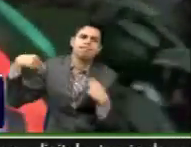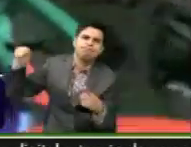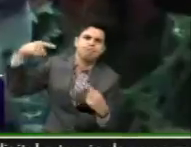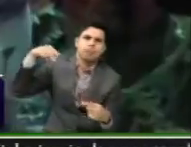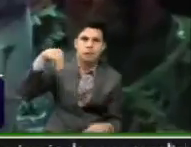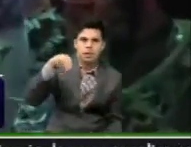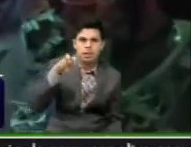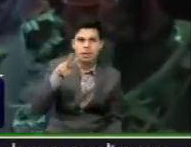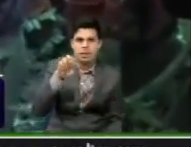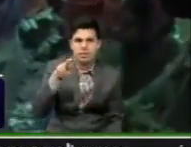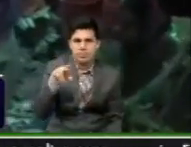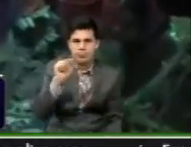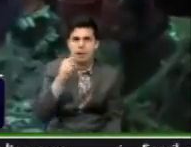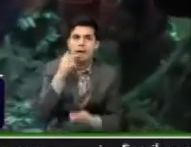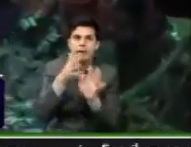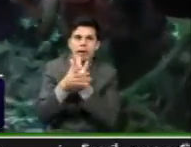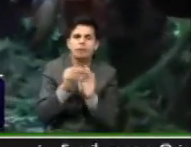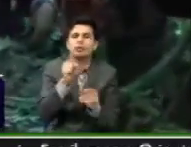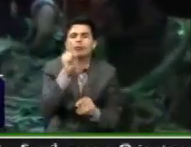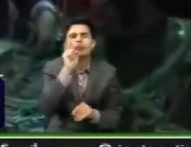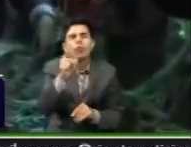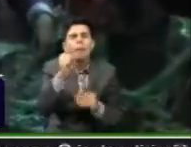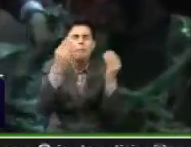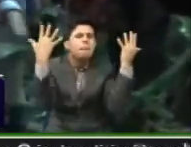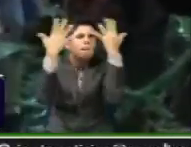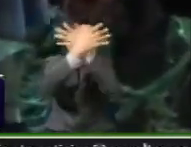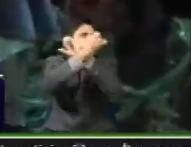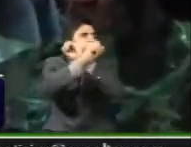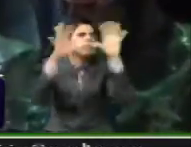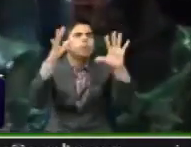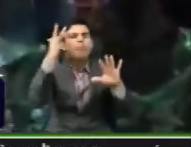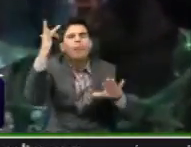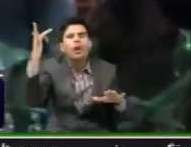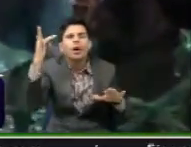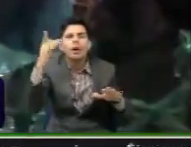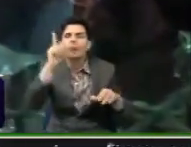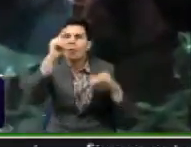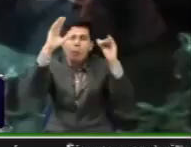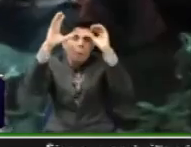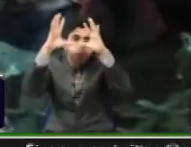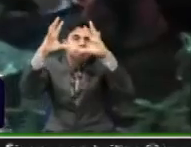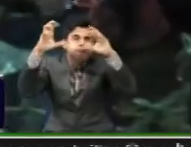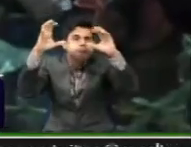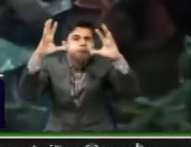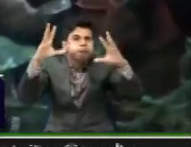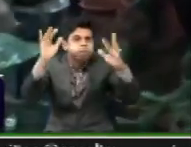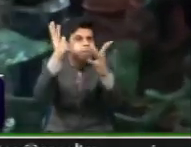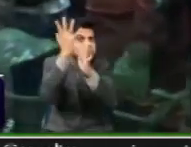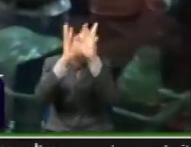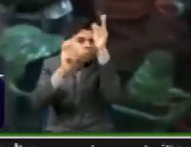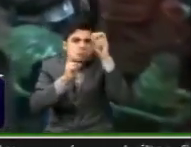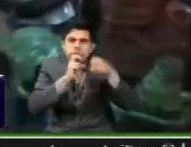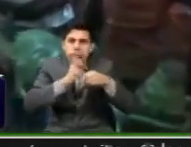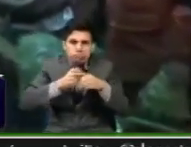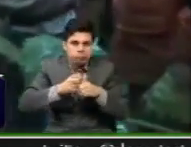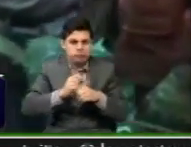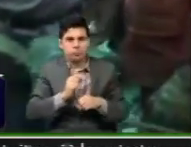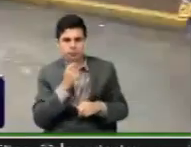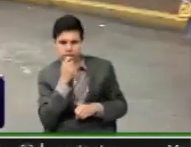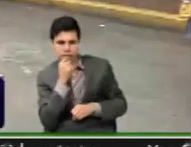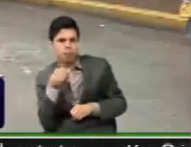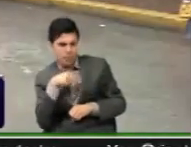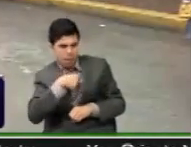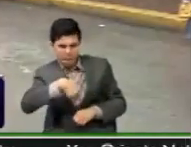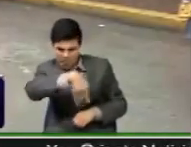de La Nevera. El clima les jugó una mala pasada y las bajas temperaturas llenaron de niebla el bosque y una mala decisión les cambió el